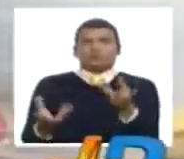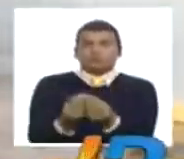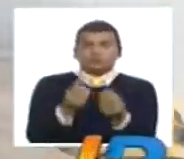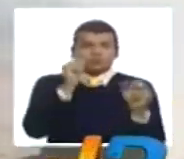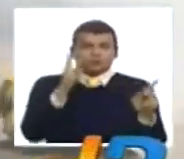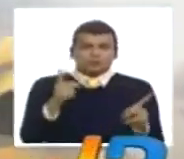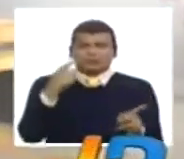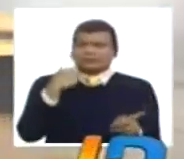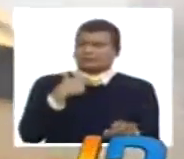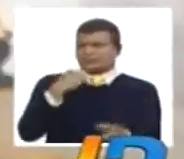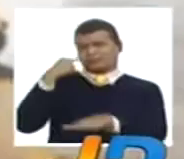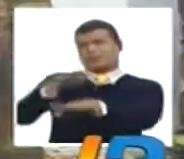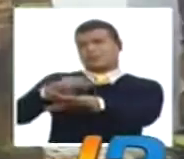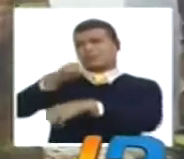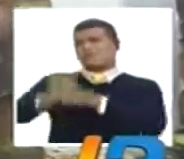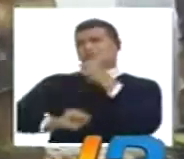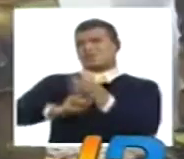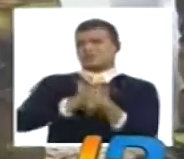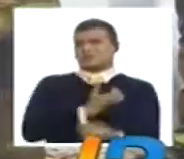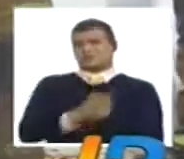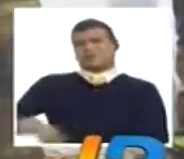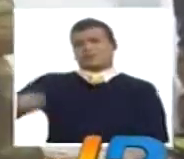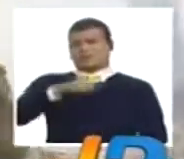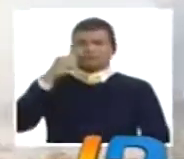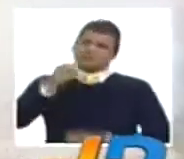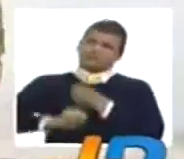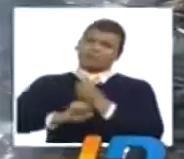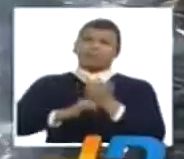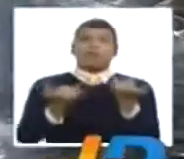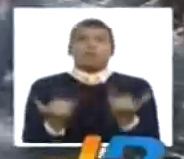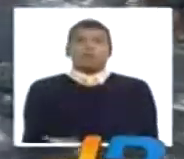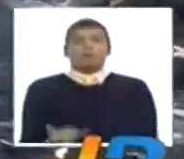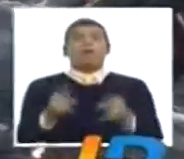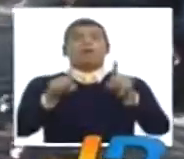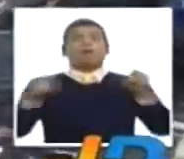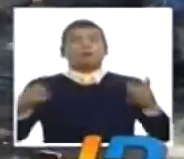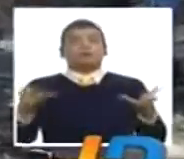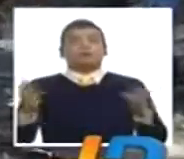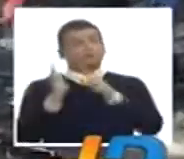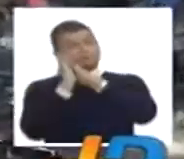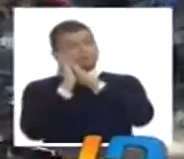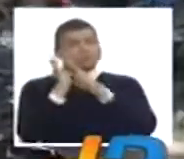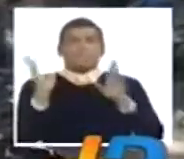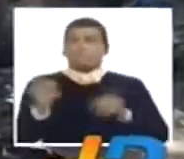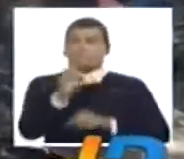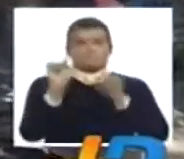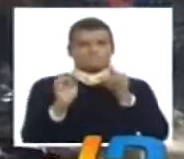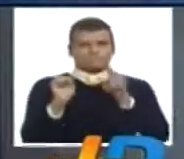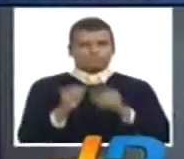ayuda de la alcaldía de Cali, ya que muchos de ellos a esta hora no tienen dónde pasar la noche.